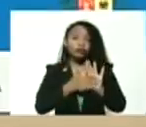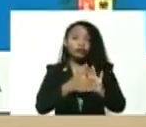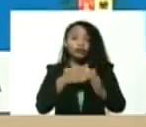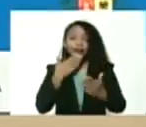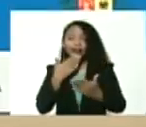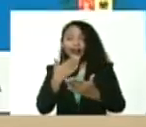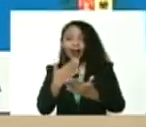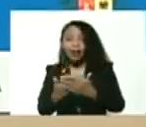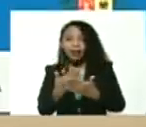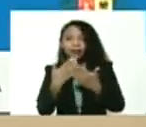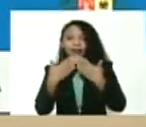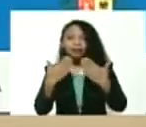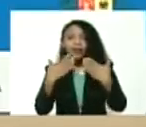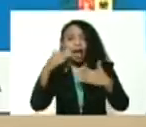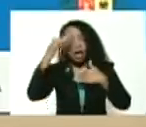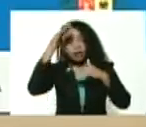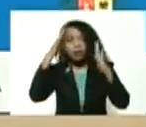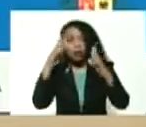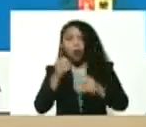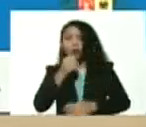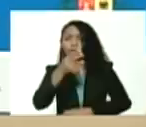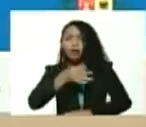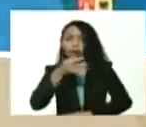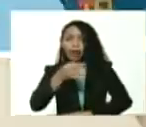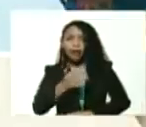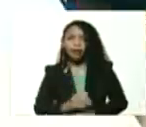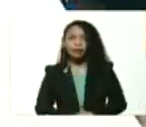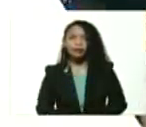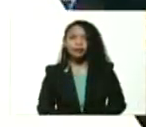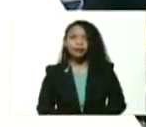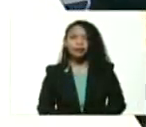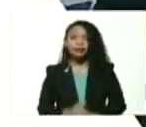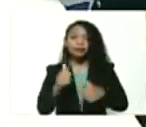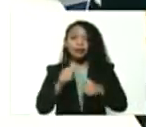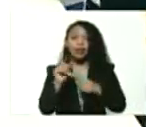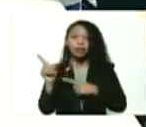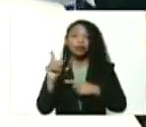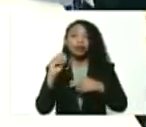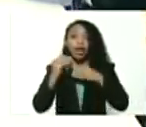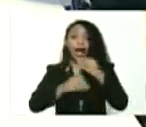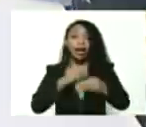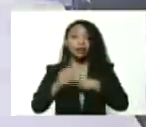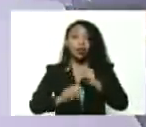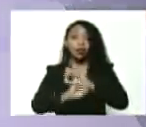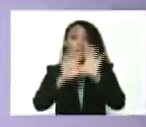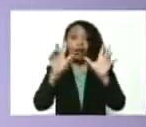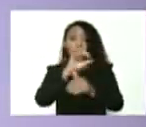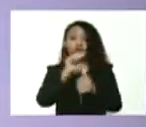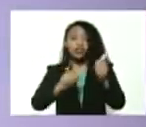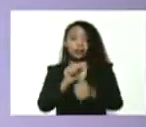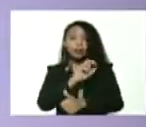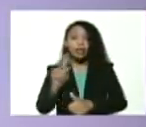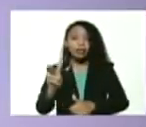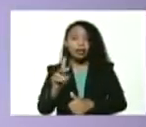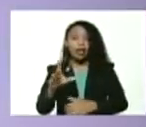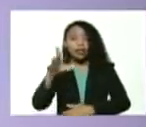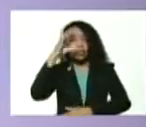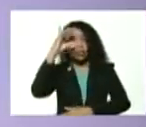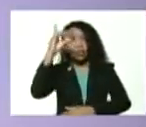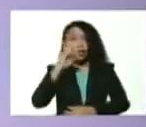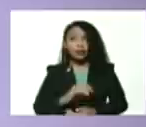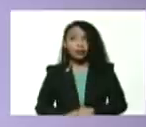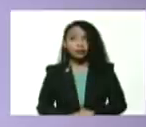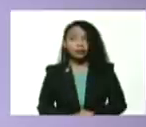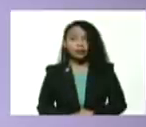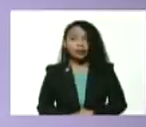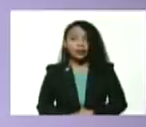muchísimas gracias por su atención. Muy buenas tardes. Bien, ha sido la declaración de la vicepresidenta ejecutiva de la República, doctora